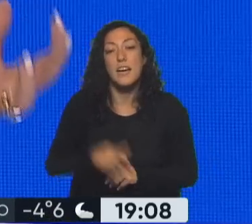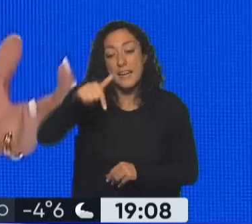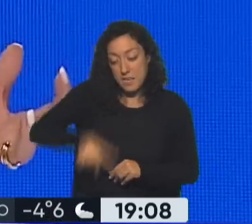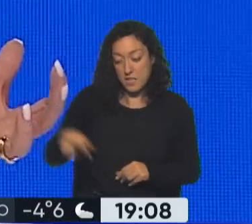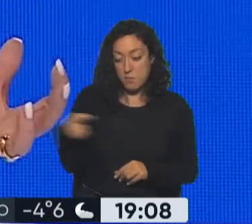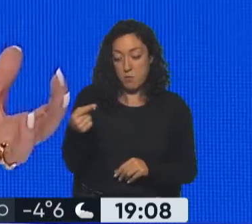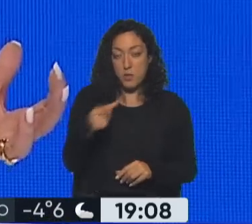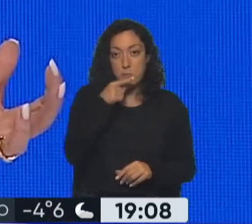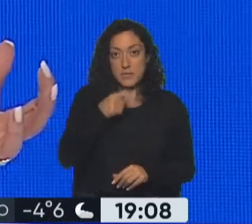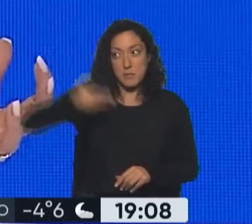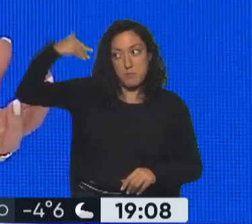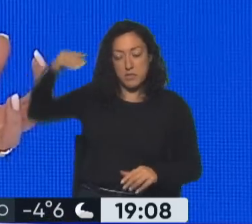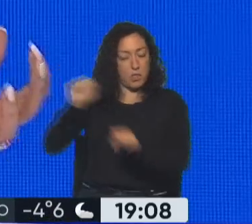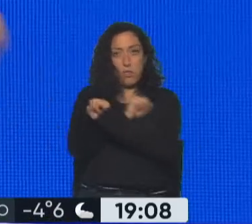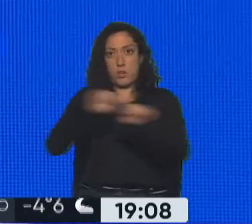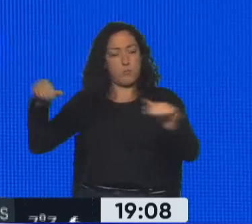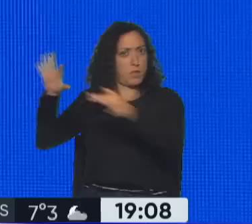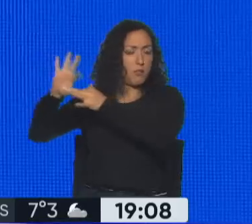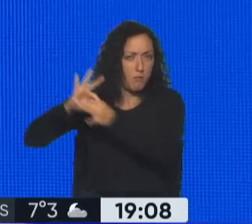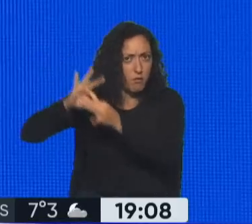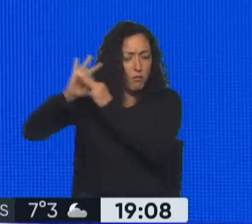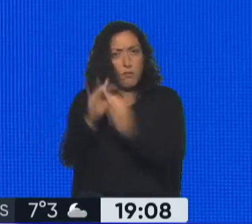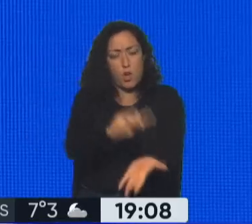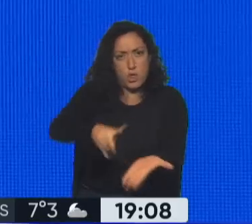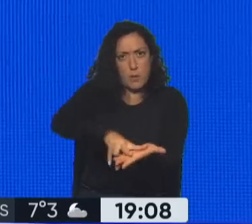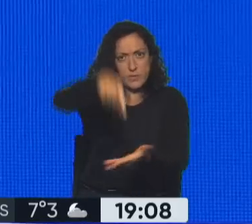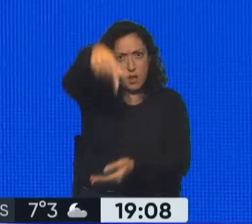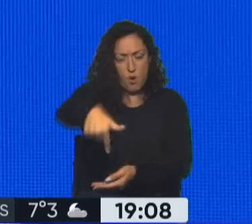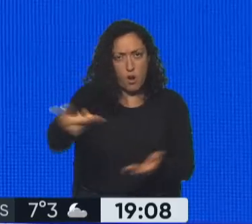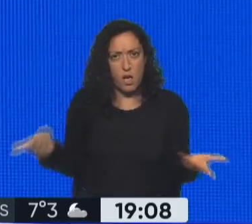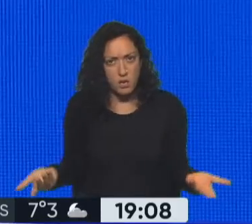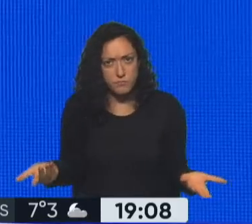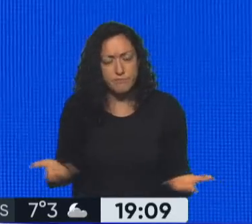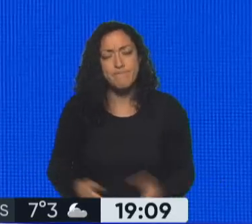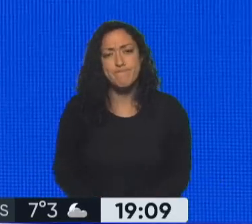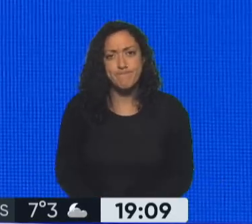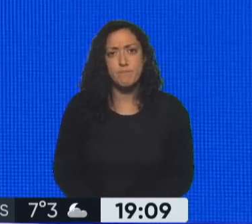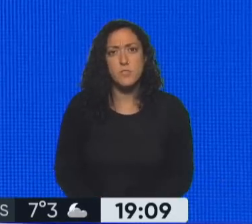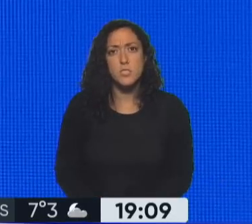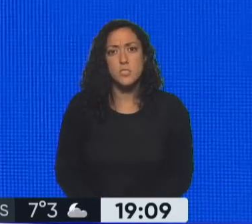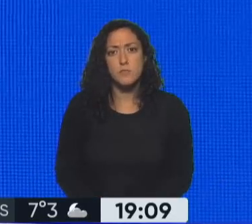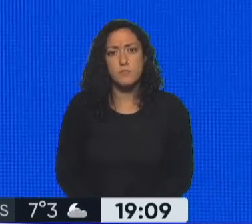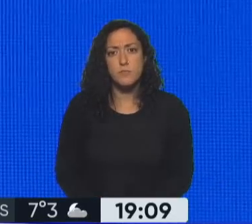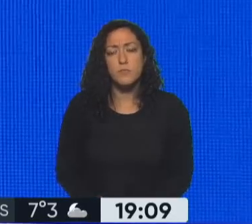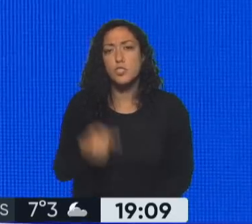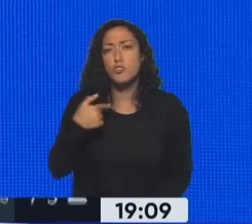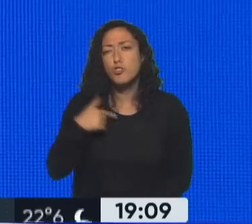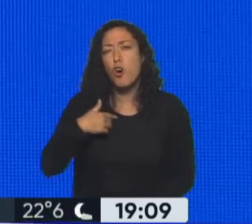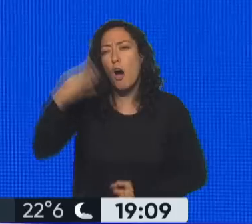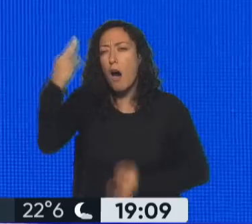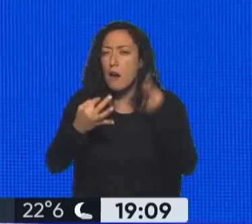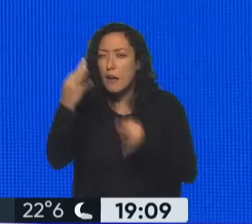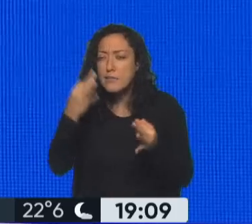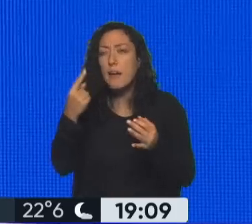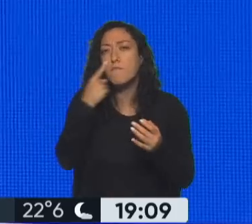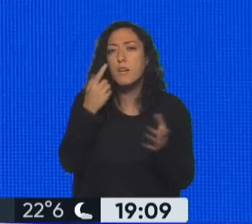ese pasado está de vuelta en este presente. Y yo voy a tratar de analizar, de